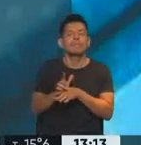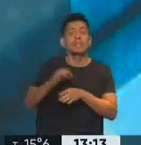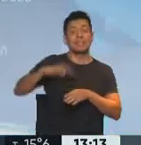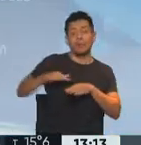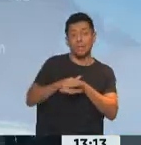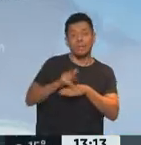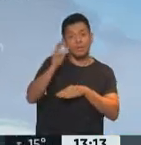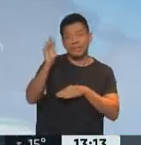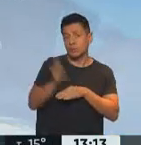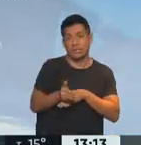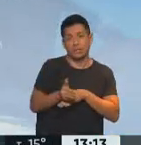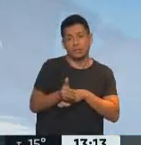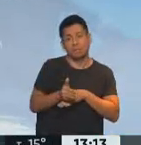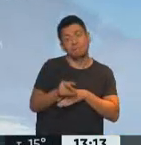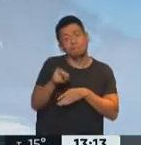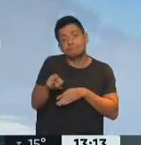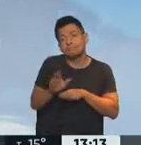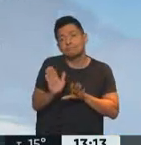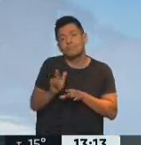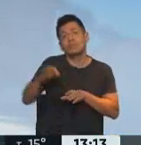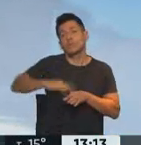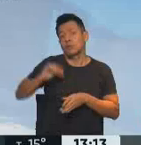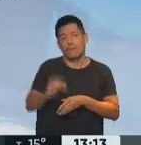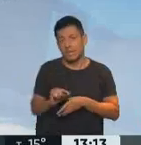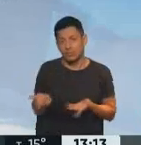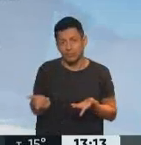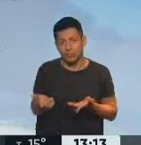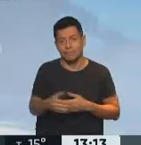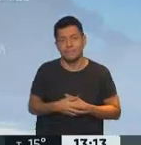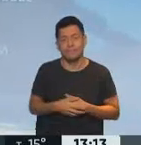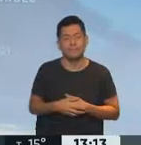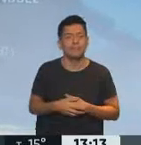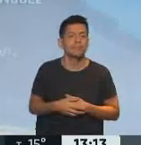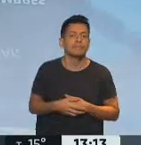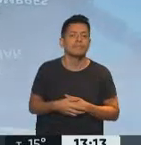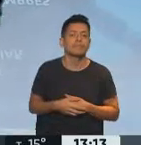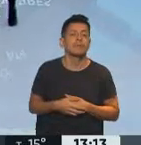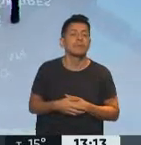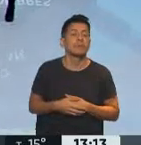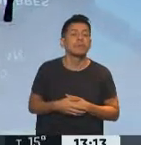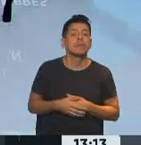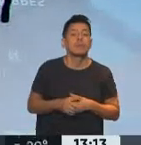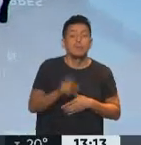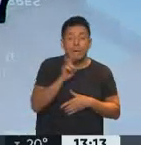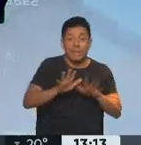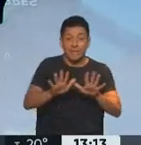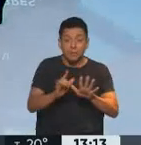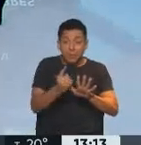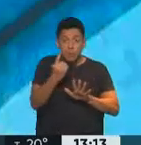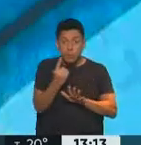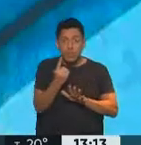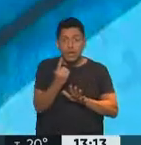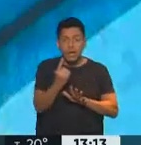que tiene obviamente una menor remuneración por ende para vivir sólo 1 de cada 10 mujeres y yo pasamos